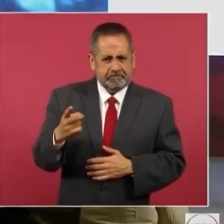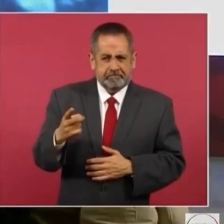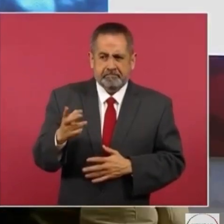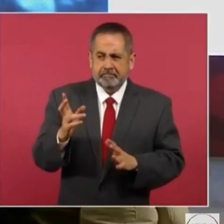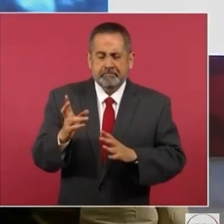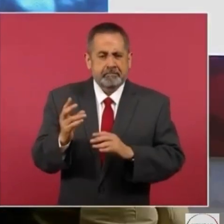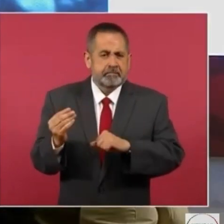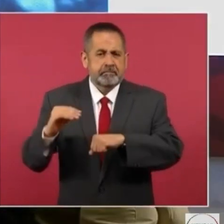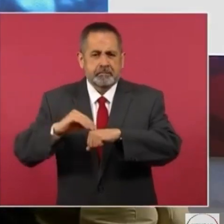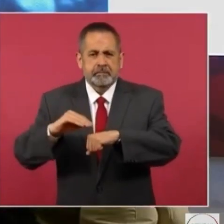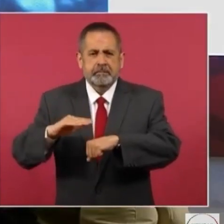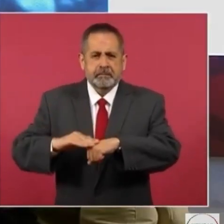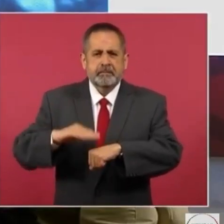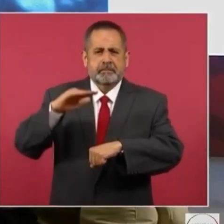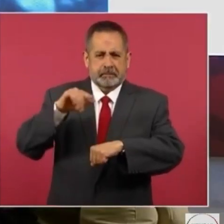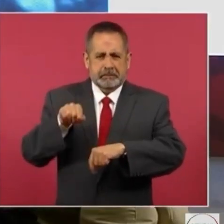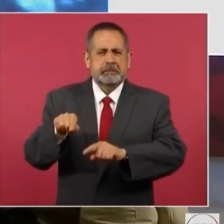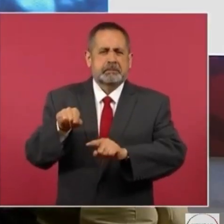aumentar,